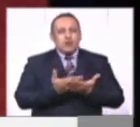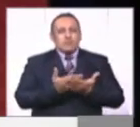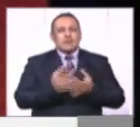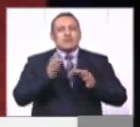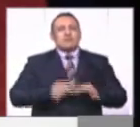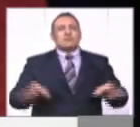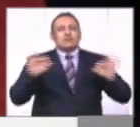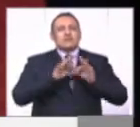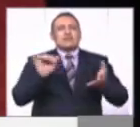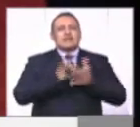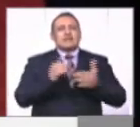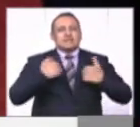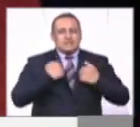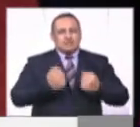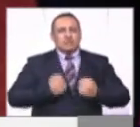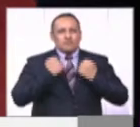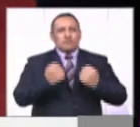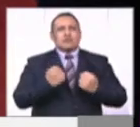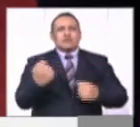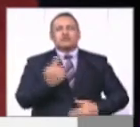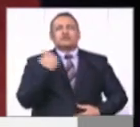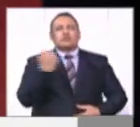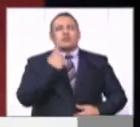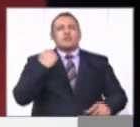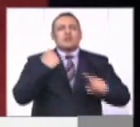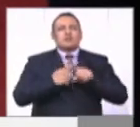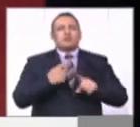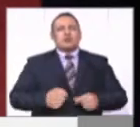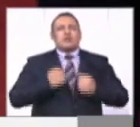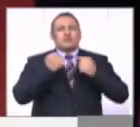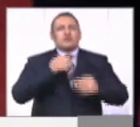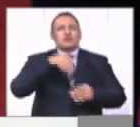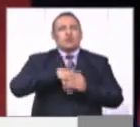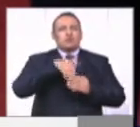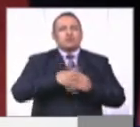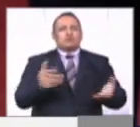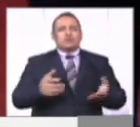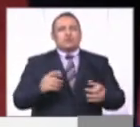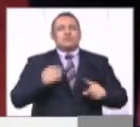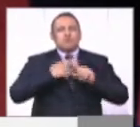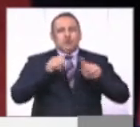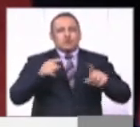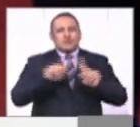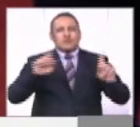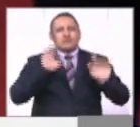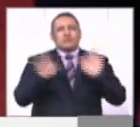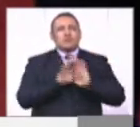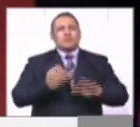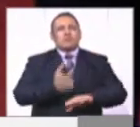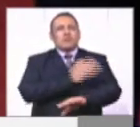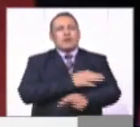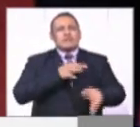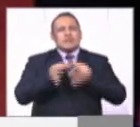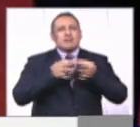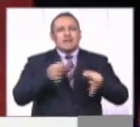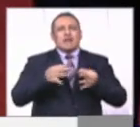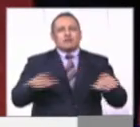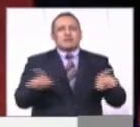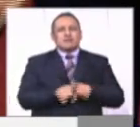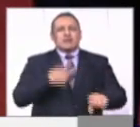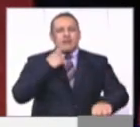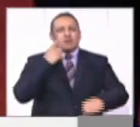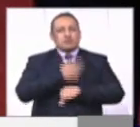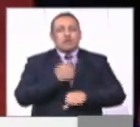fundamentos que tengan fuerza solamente por la fuerza de los votos y por el contrario como ha manifestado el